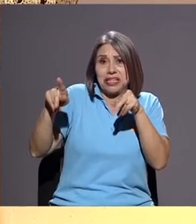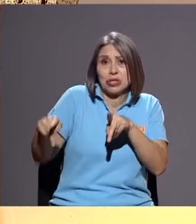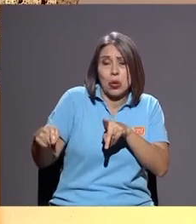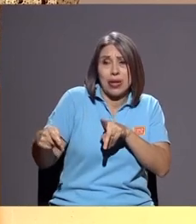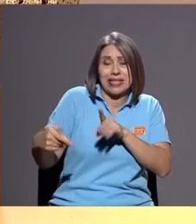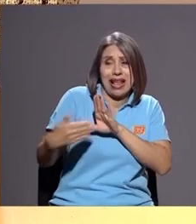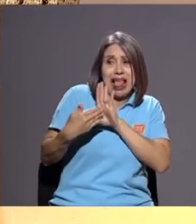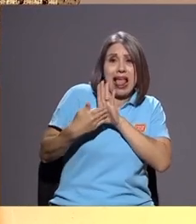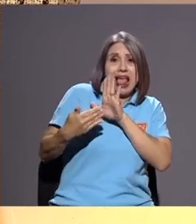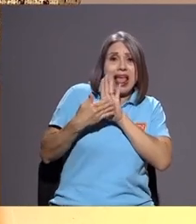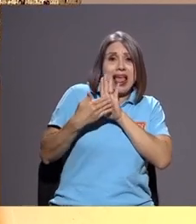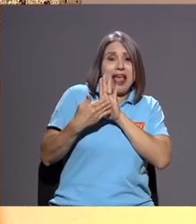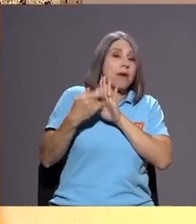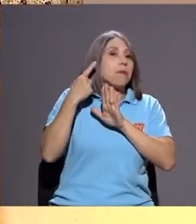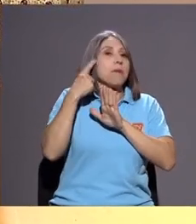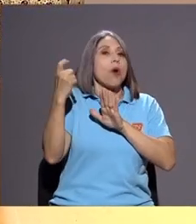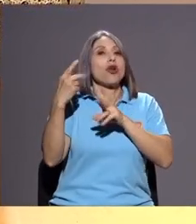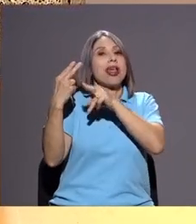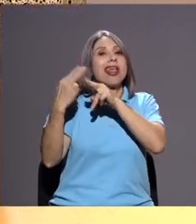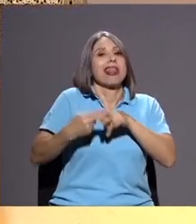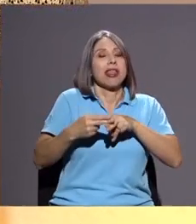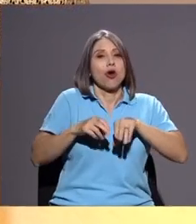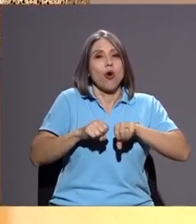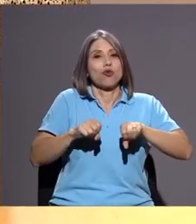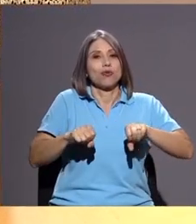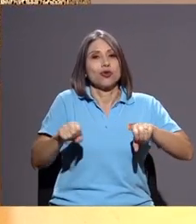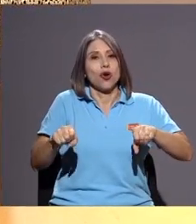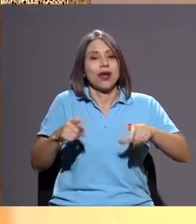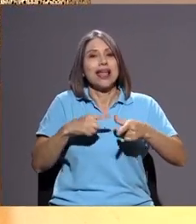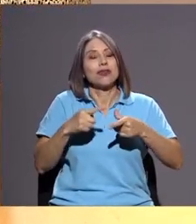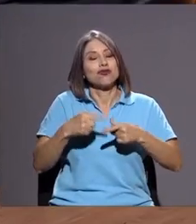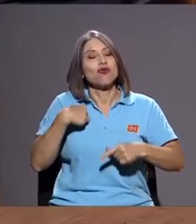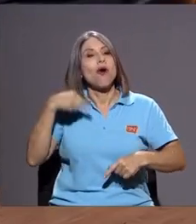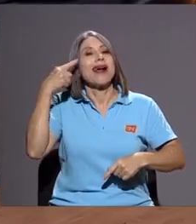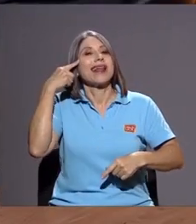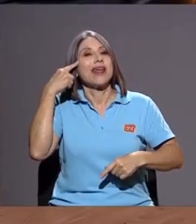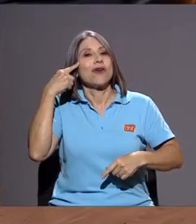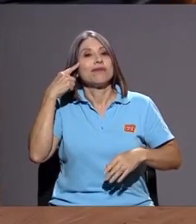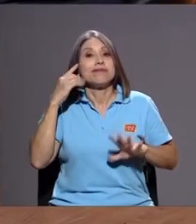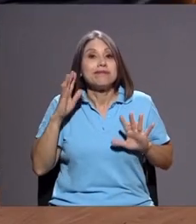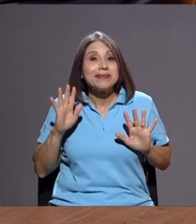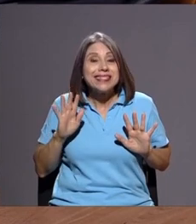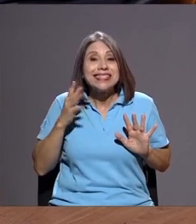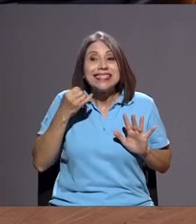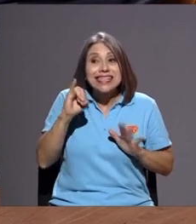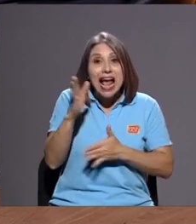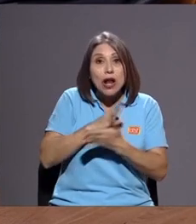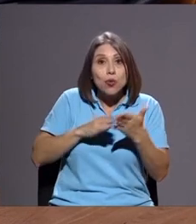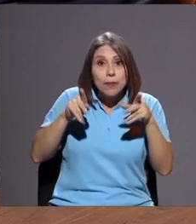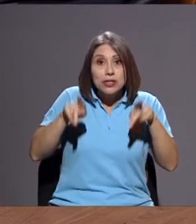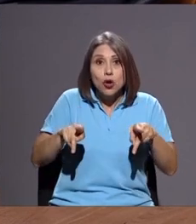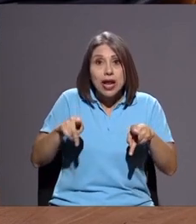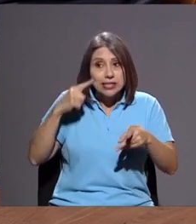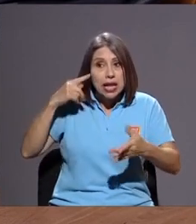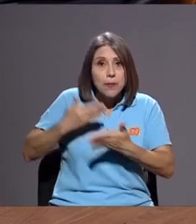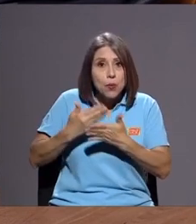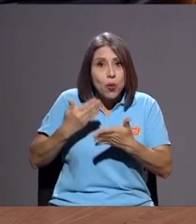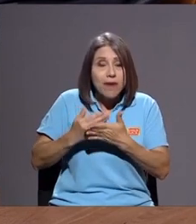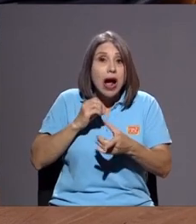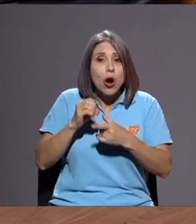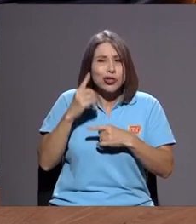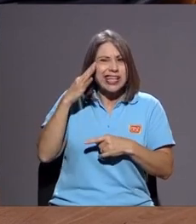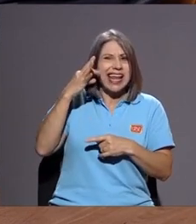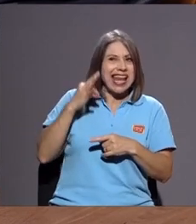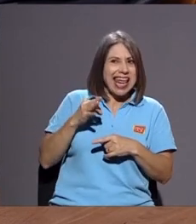esa persecución de corrupción y yo creo que sí está bien que si alguien se le prueba corrupto por cierto si se sospecha que es corrupto